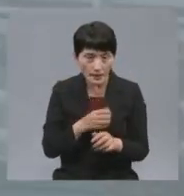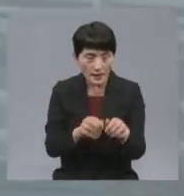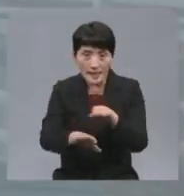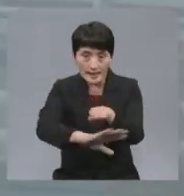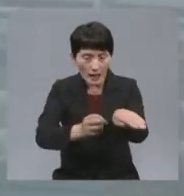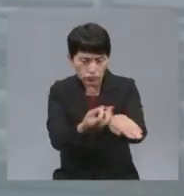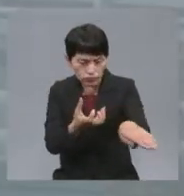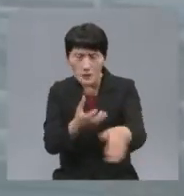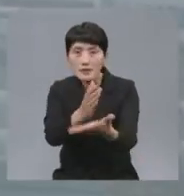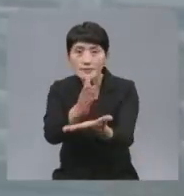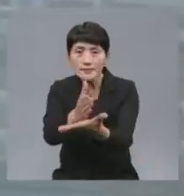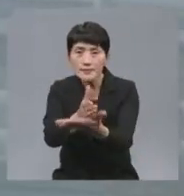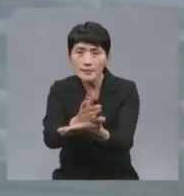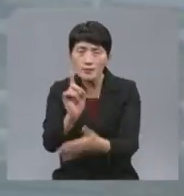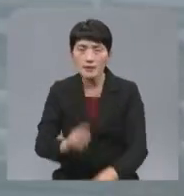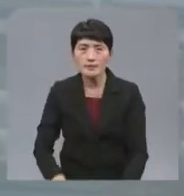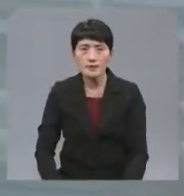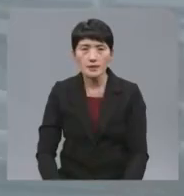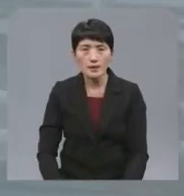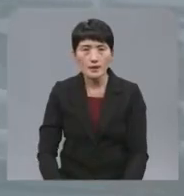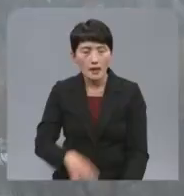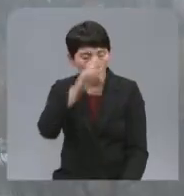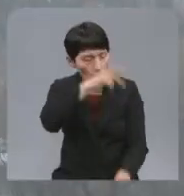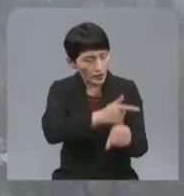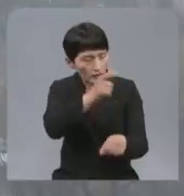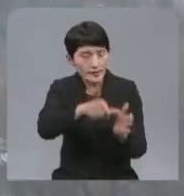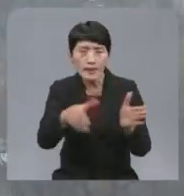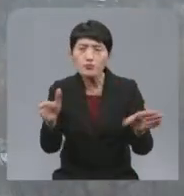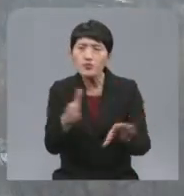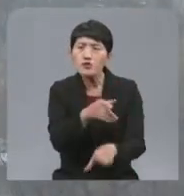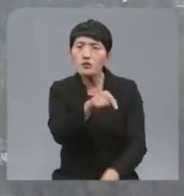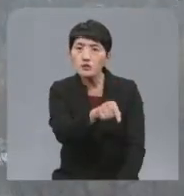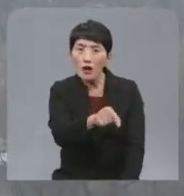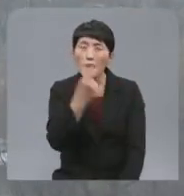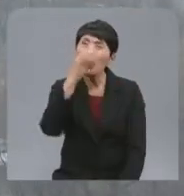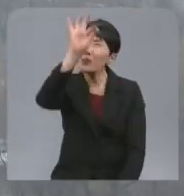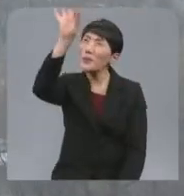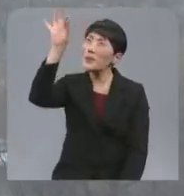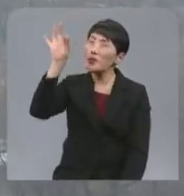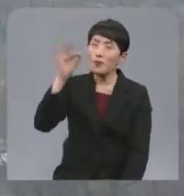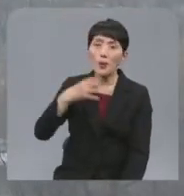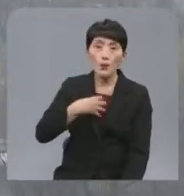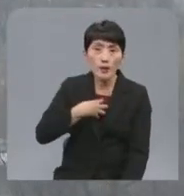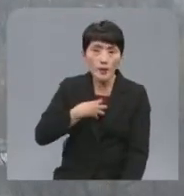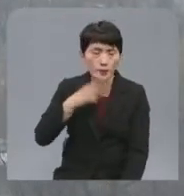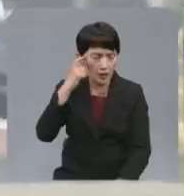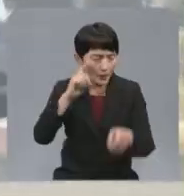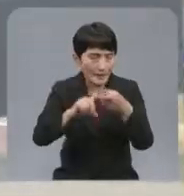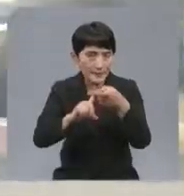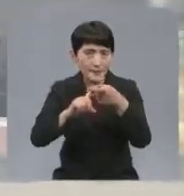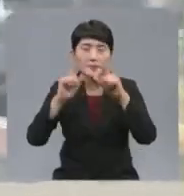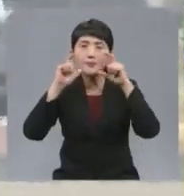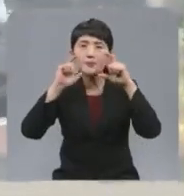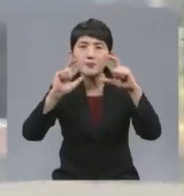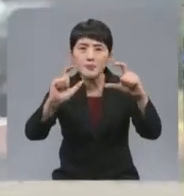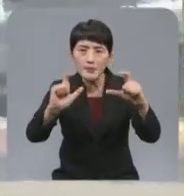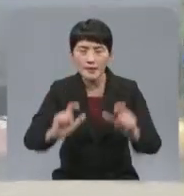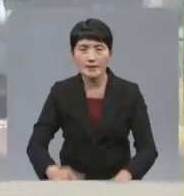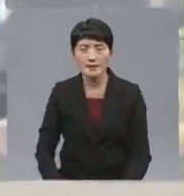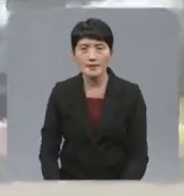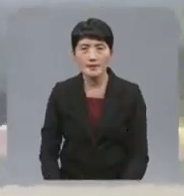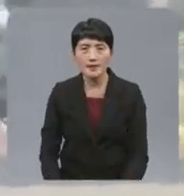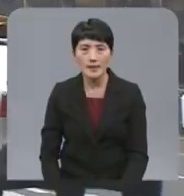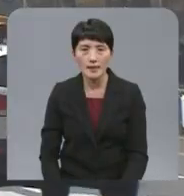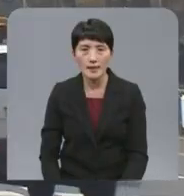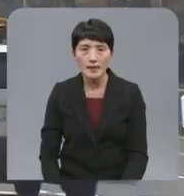ante los elevados niveles de PM 2.5 o partículas de hasta 2,5 micrómetros de diámetro sobre todo en la zona centro y